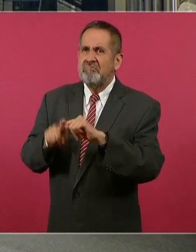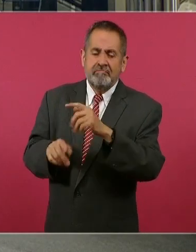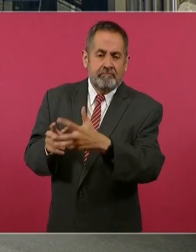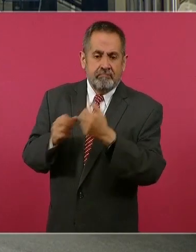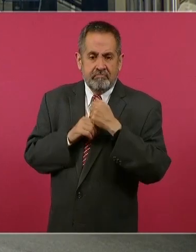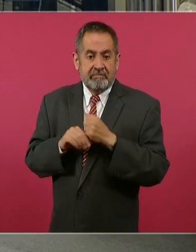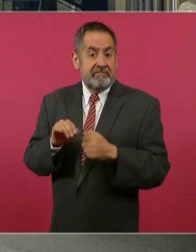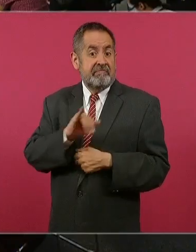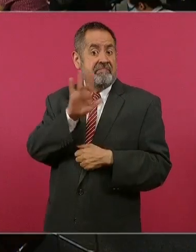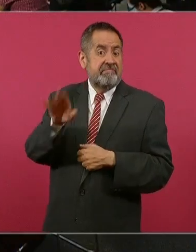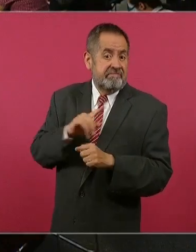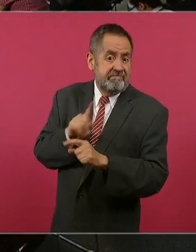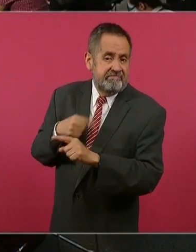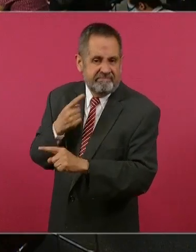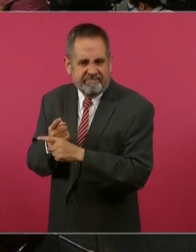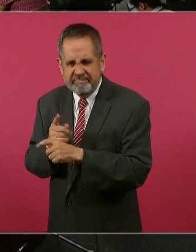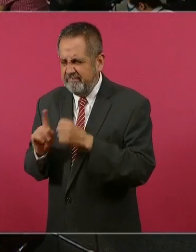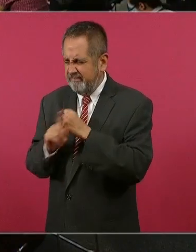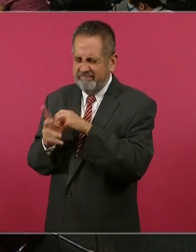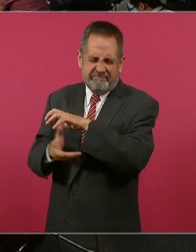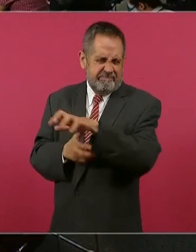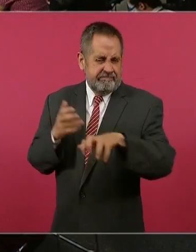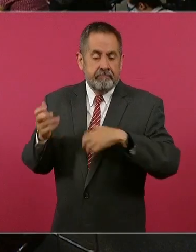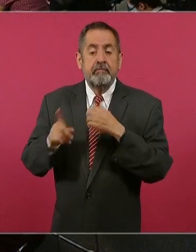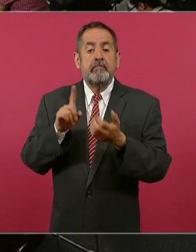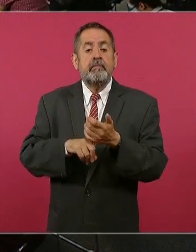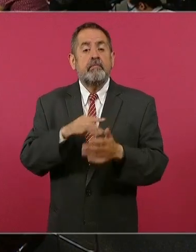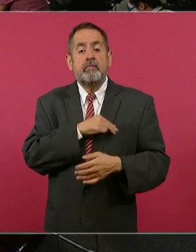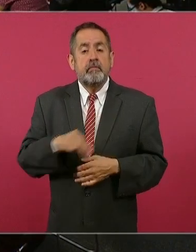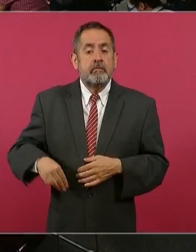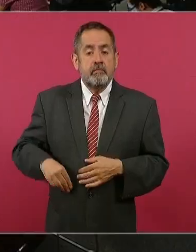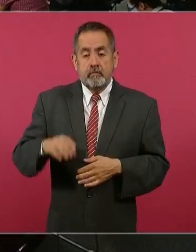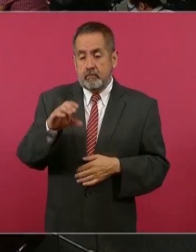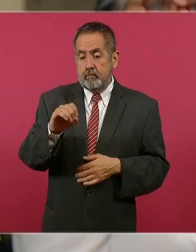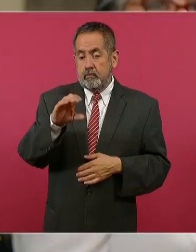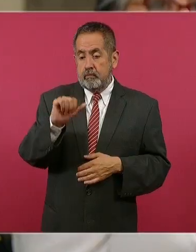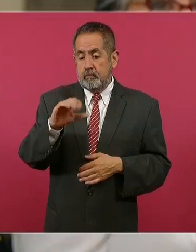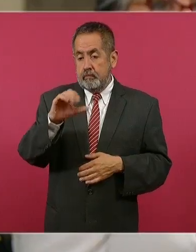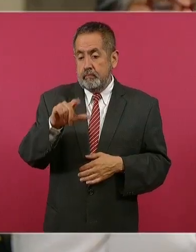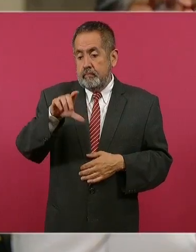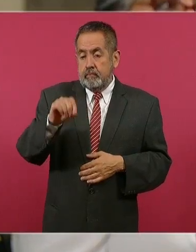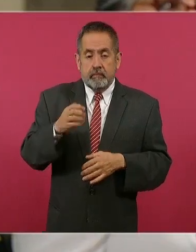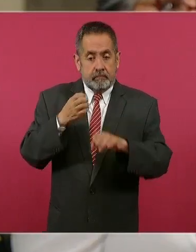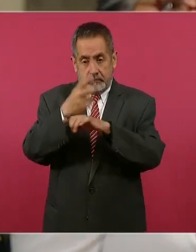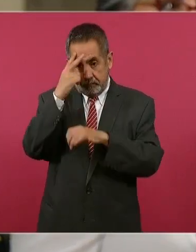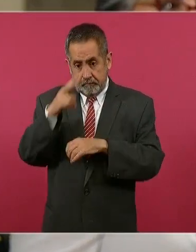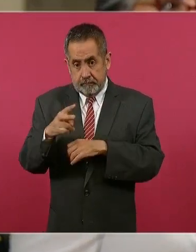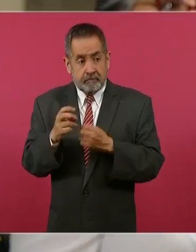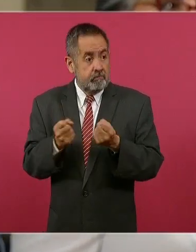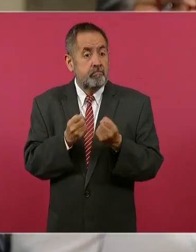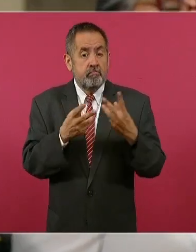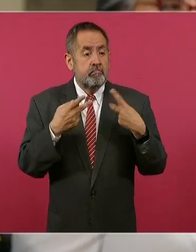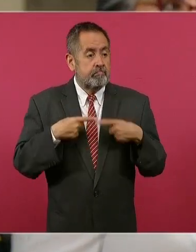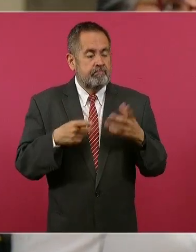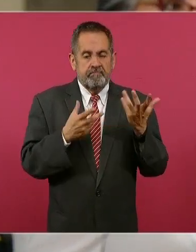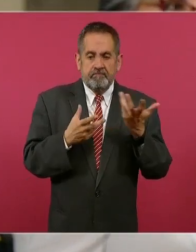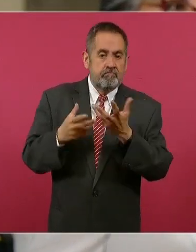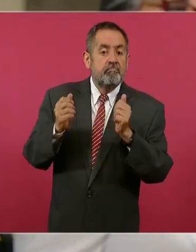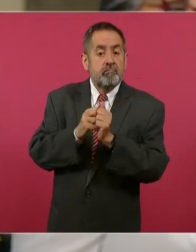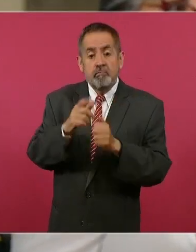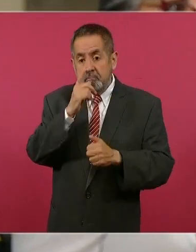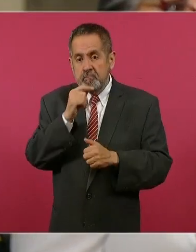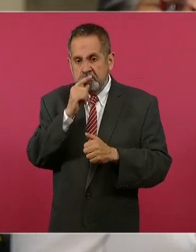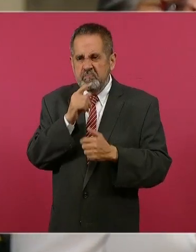intento de abuso sexual. Todo ello en el municipio de Coacalco, Estado de México, llegando varios sujetos y